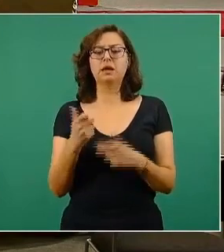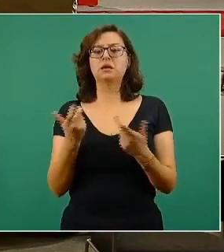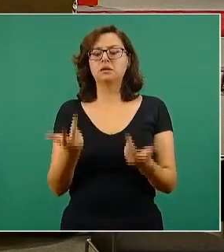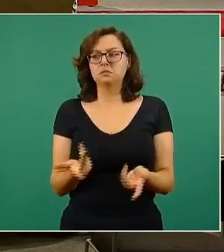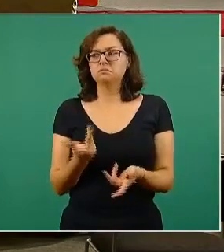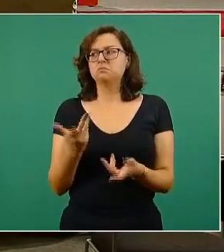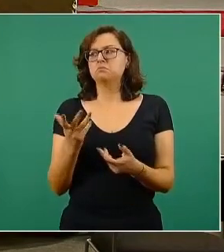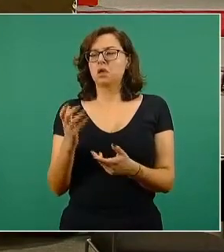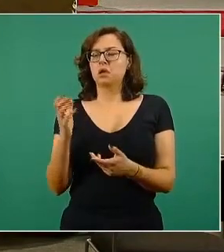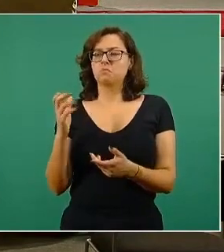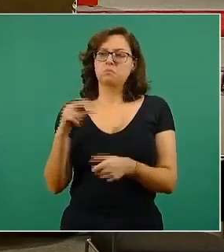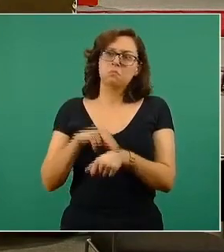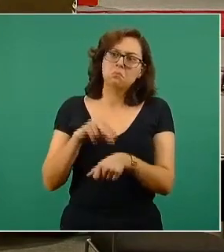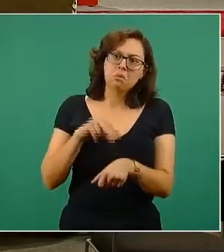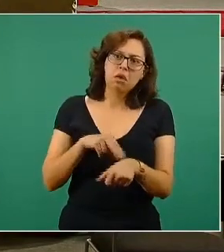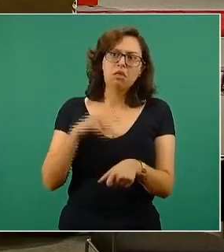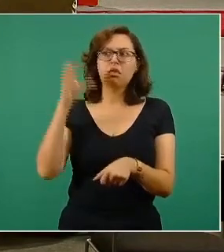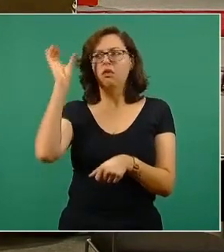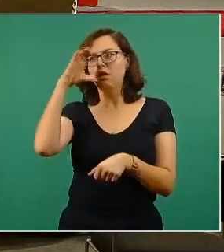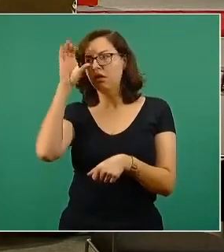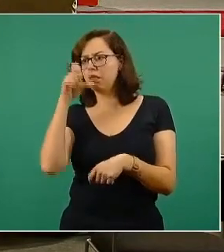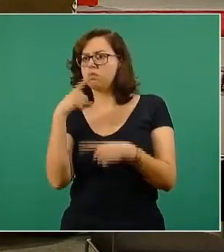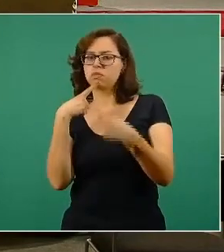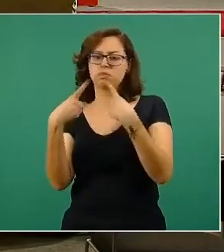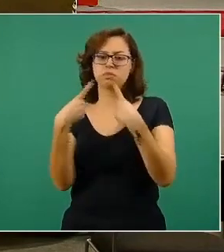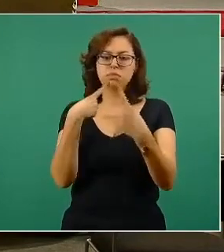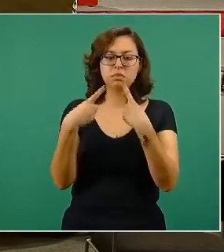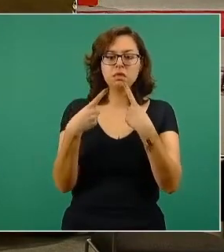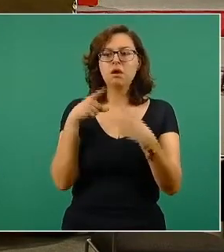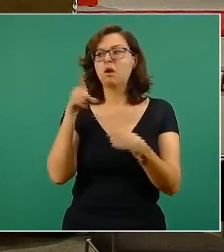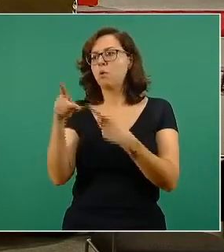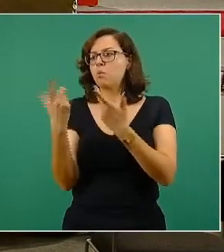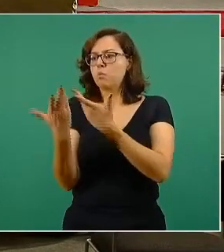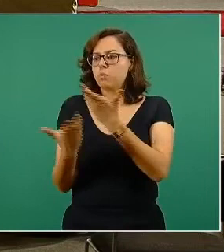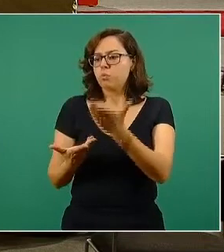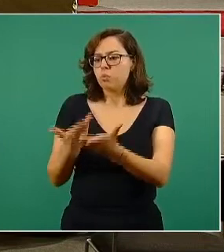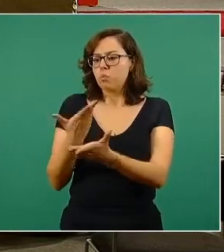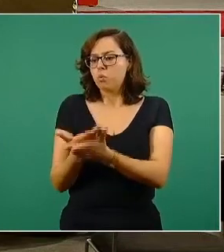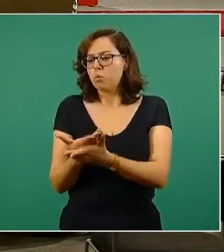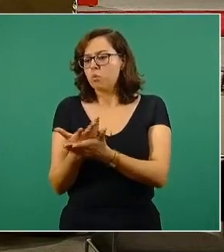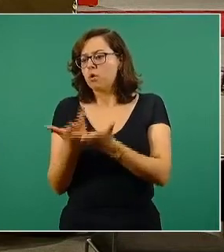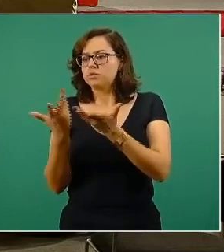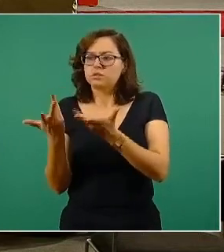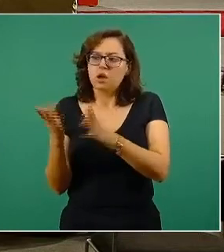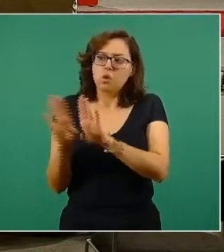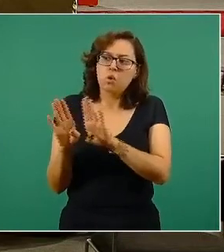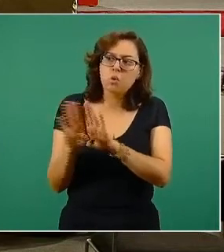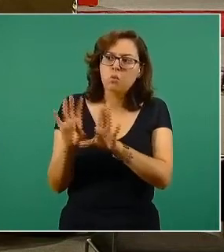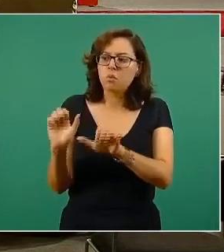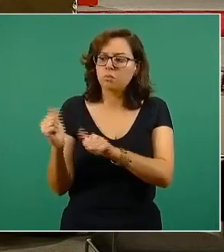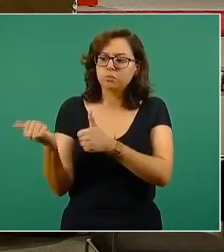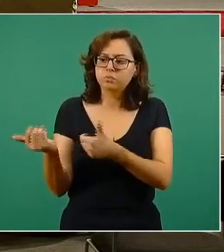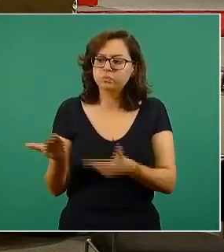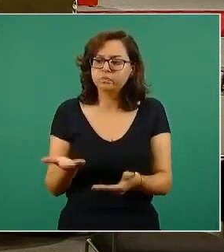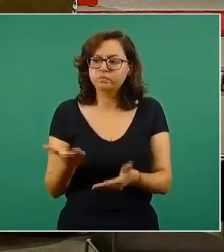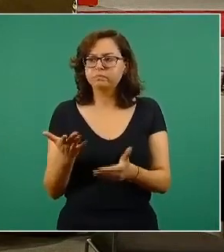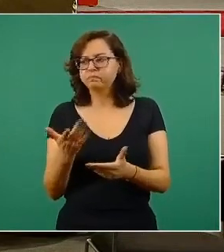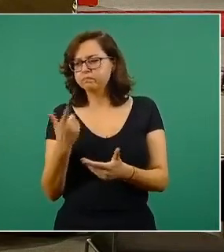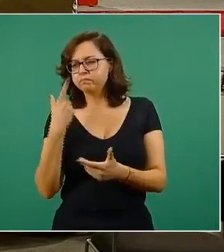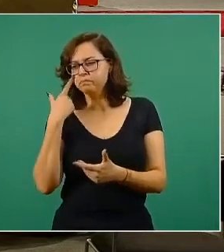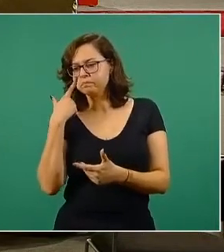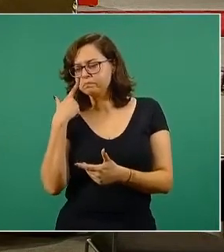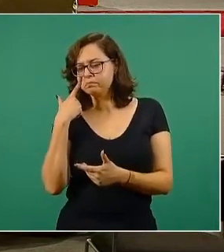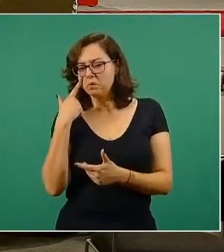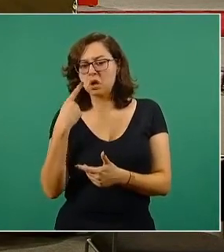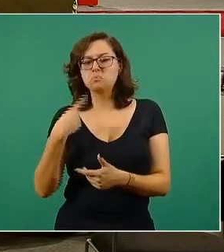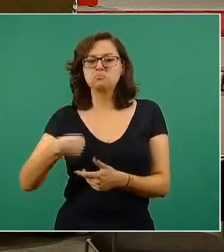esfera científica como en su capacidad o propuesta de entregas, y nos